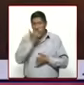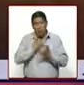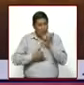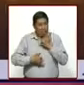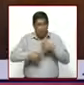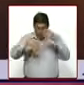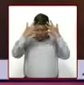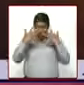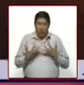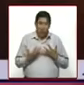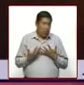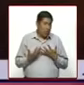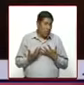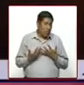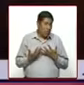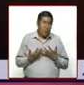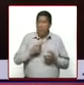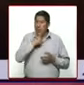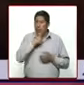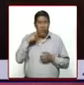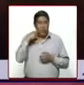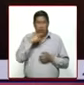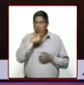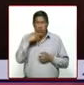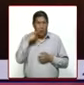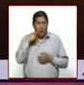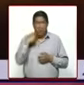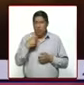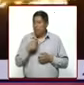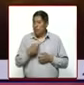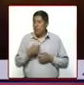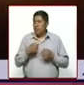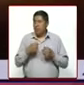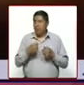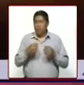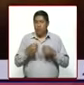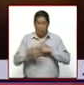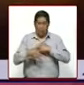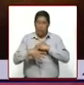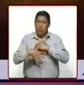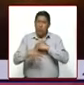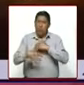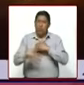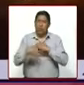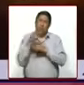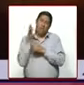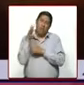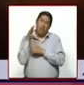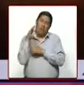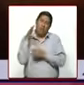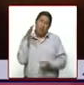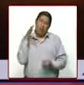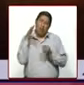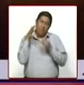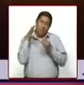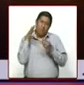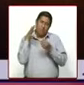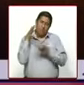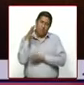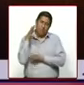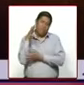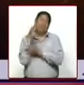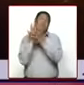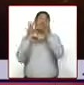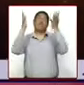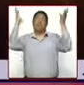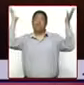lamentablemente está seco, ¿no? La sequía, la hoja, los gajos, entonces una chispa hace que se